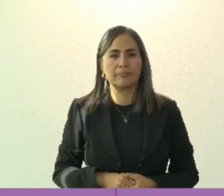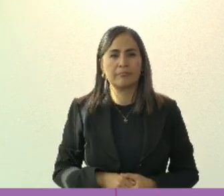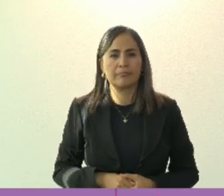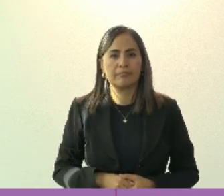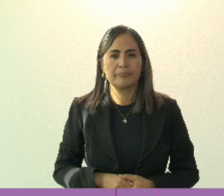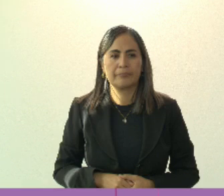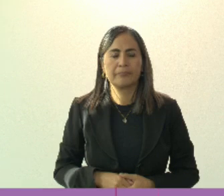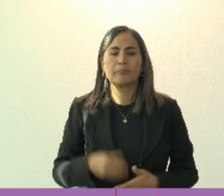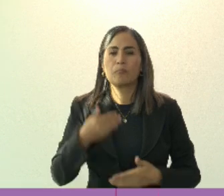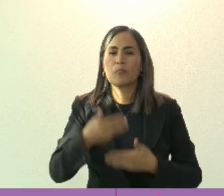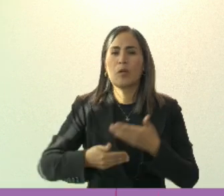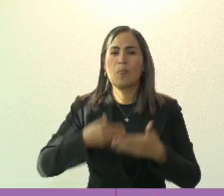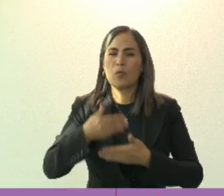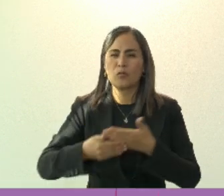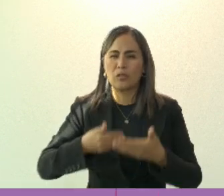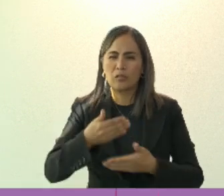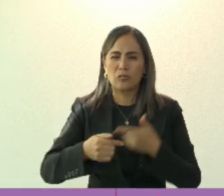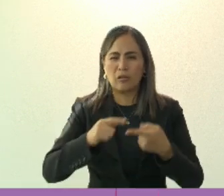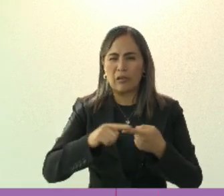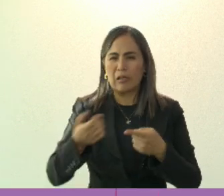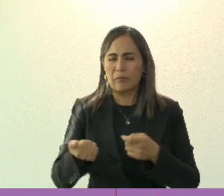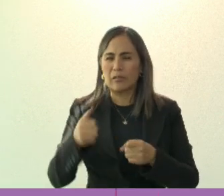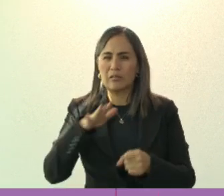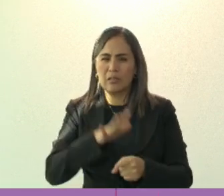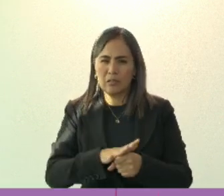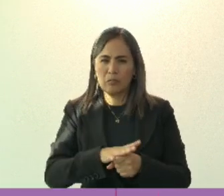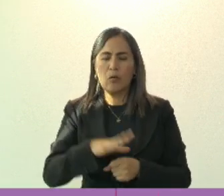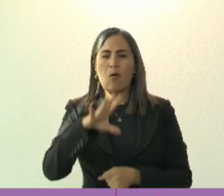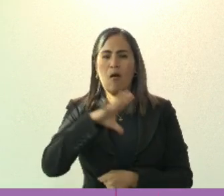de cualquier acto administrativo existe